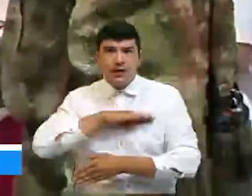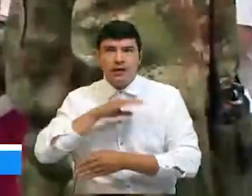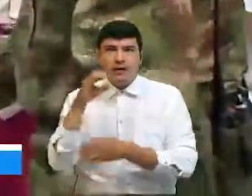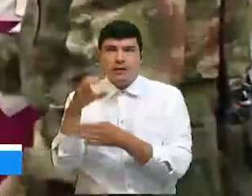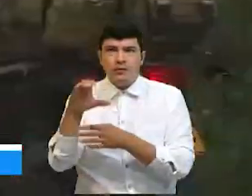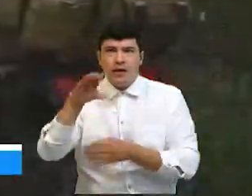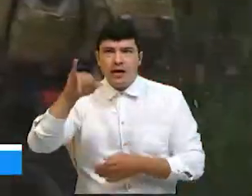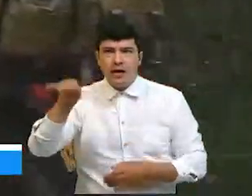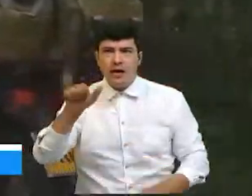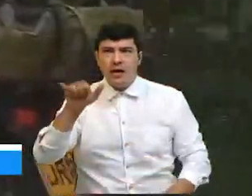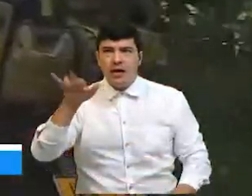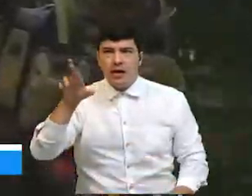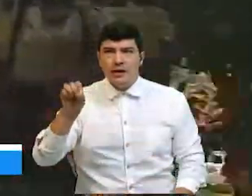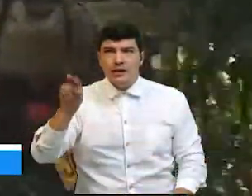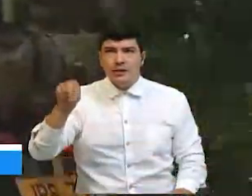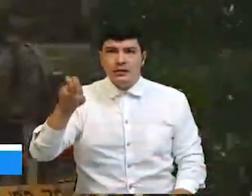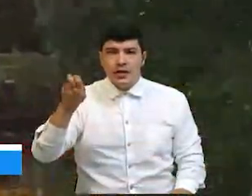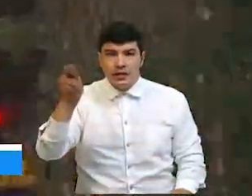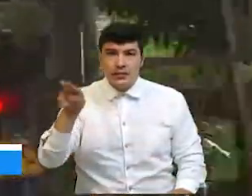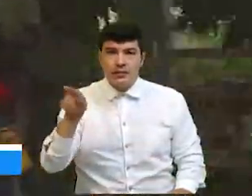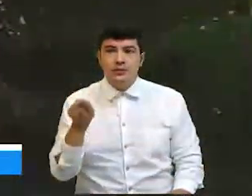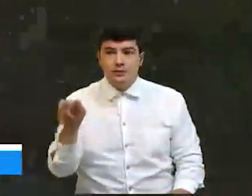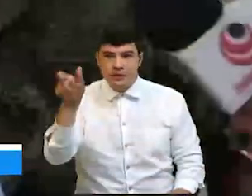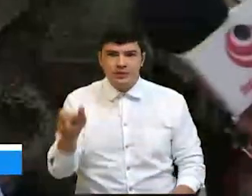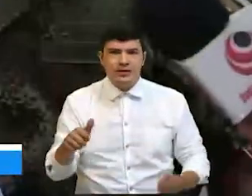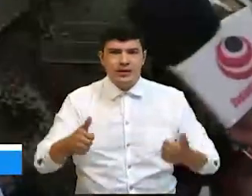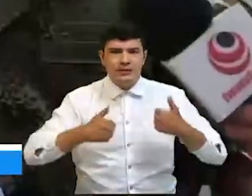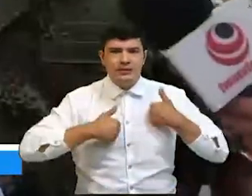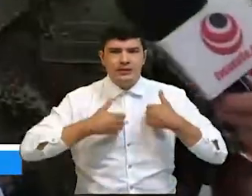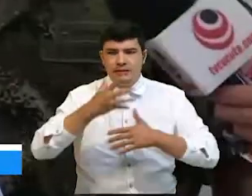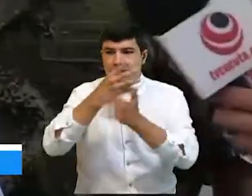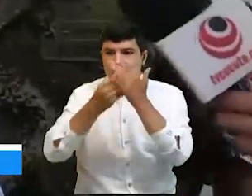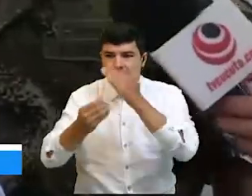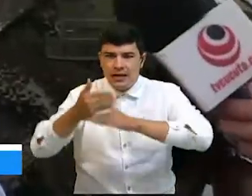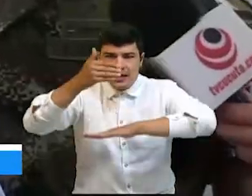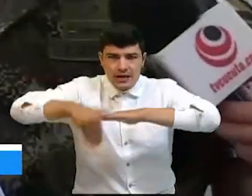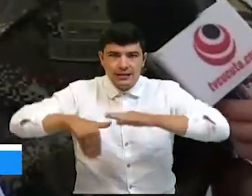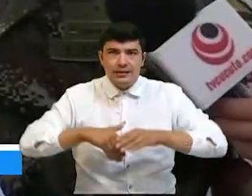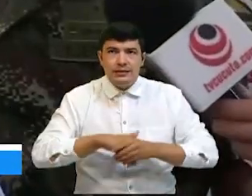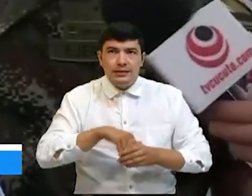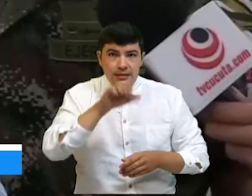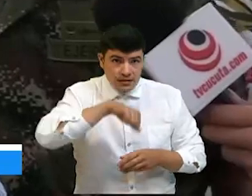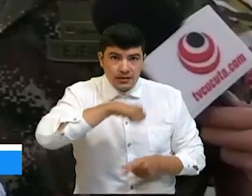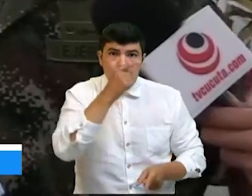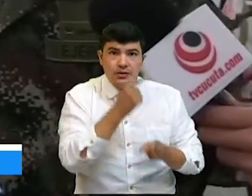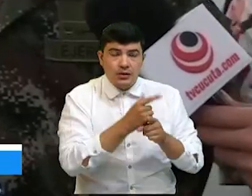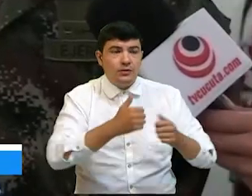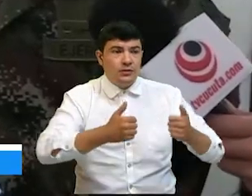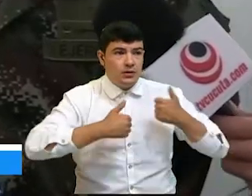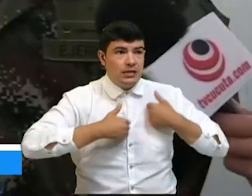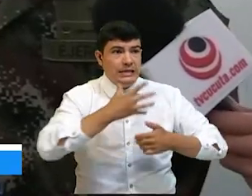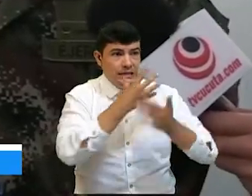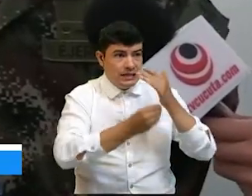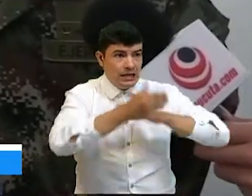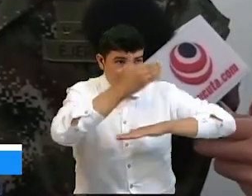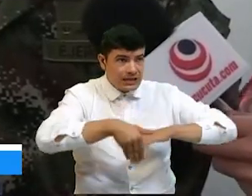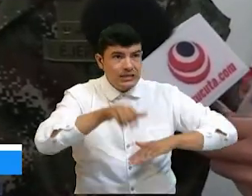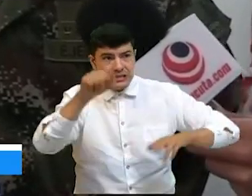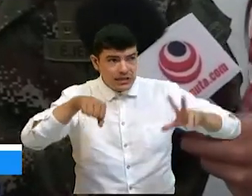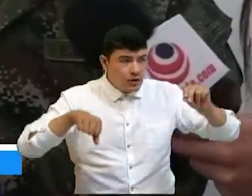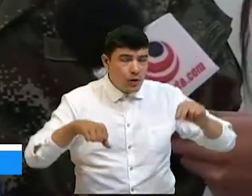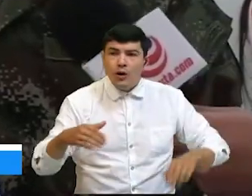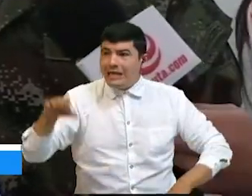jairo yáñez en las últimas horas sobre el ejército en las calles el ejército sí señor